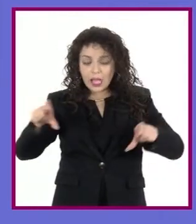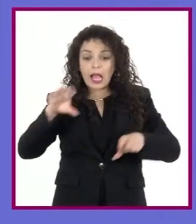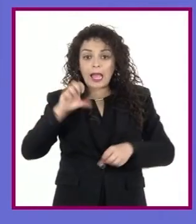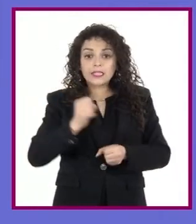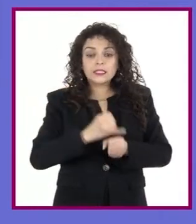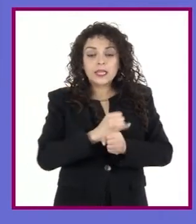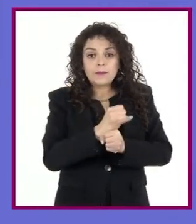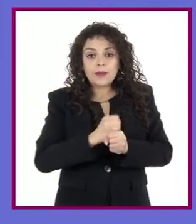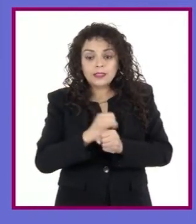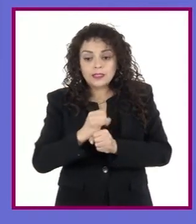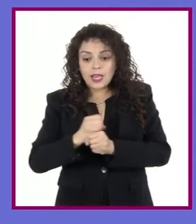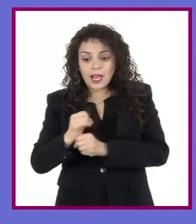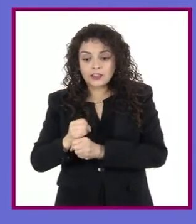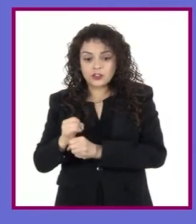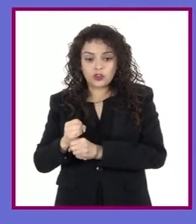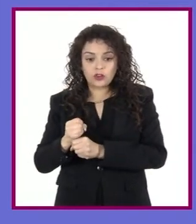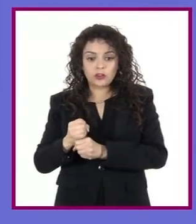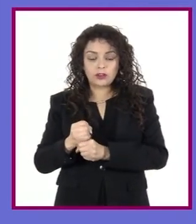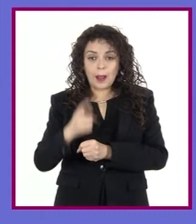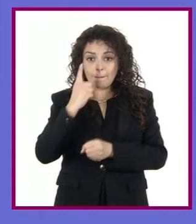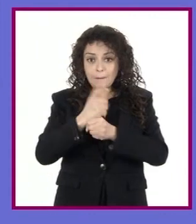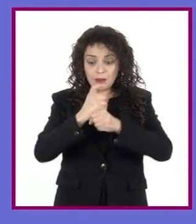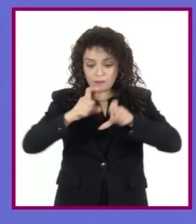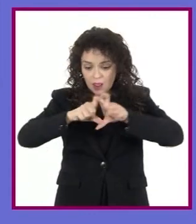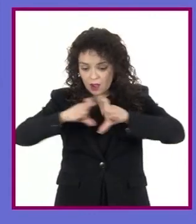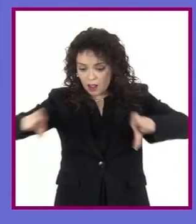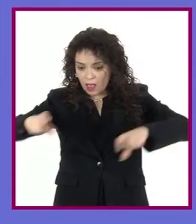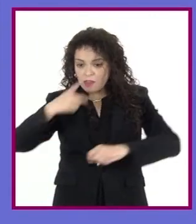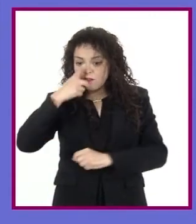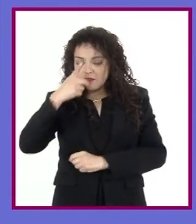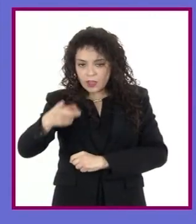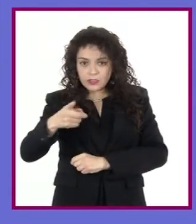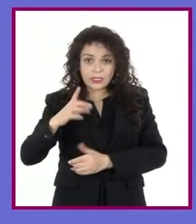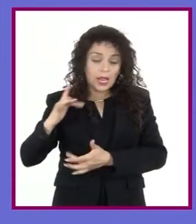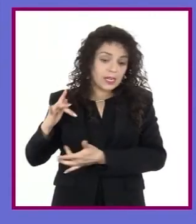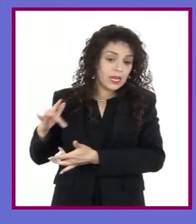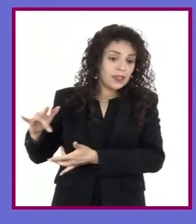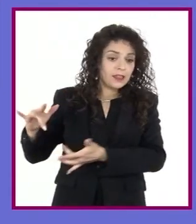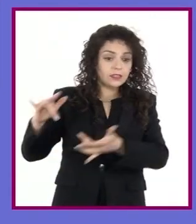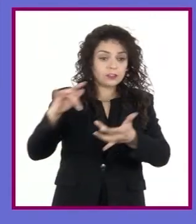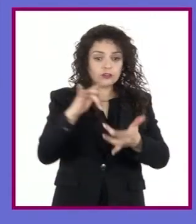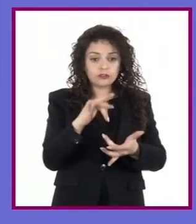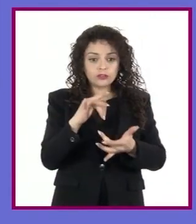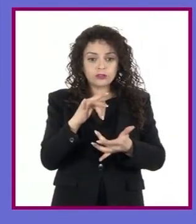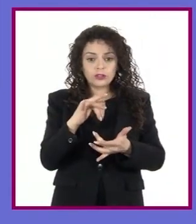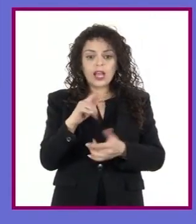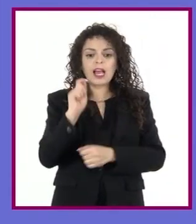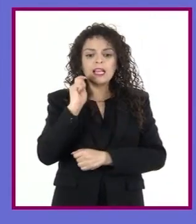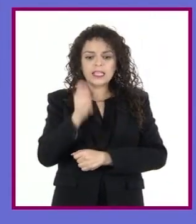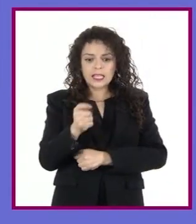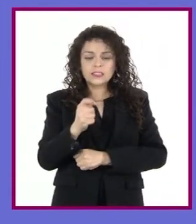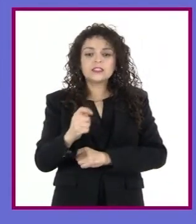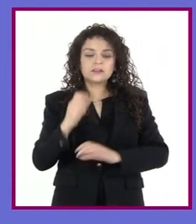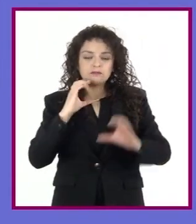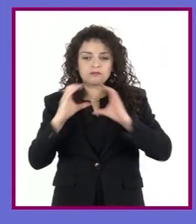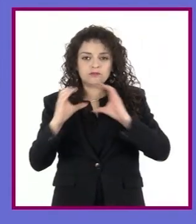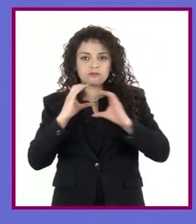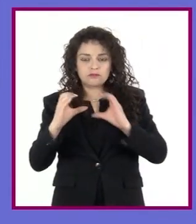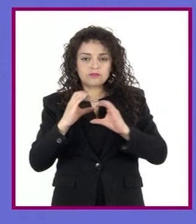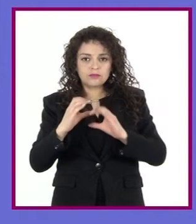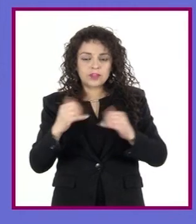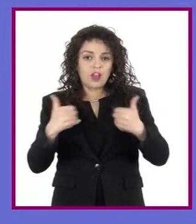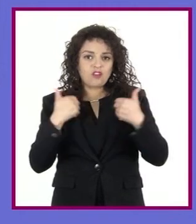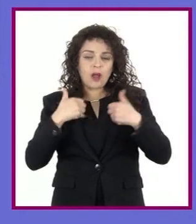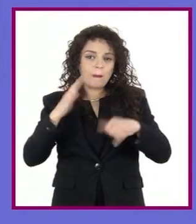investigación. En el primer párrafo, la autora nos dice que las redes sociales son las plataformas de interacción preferidas para los